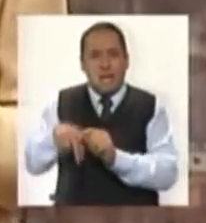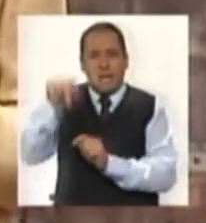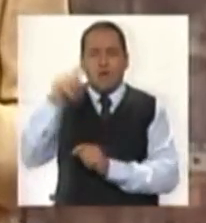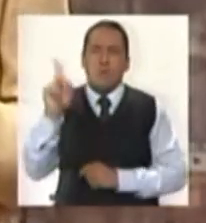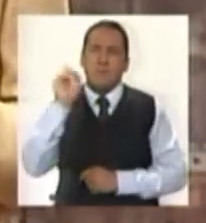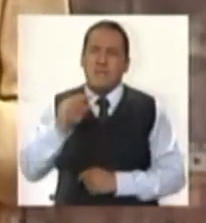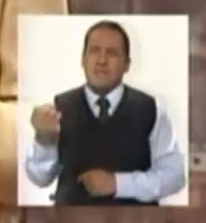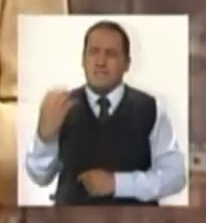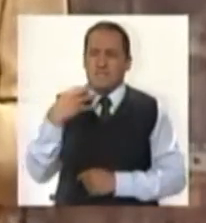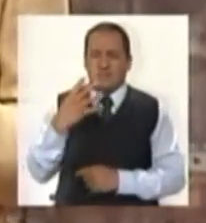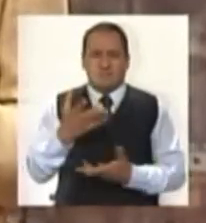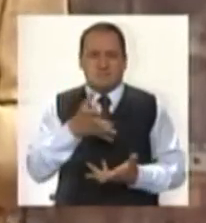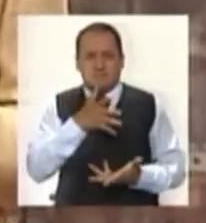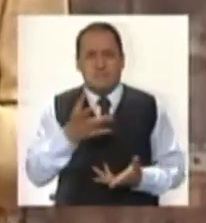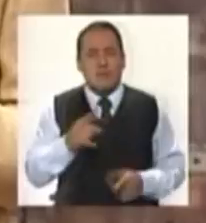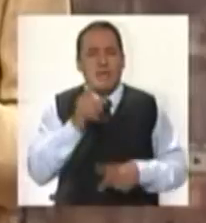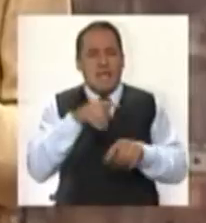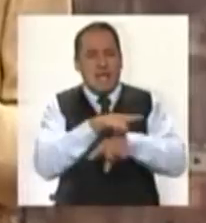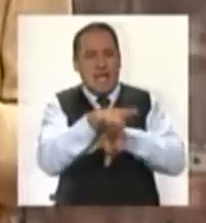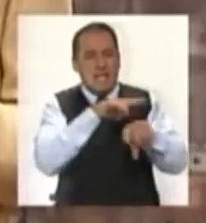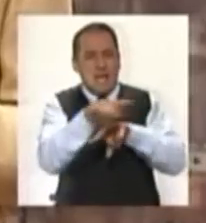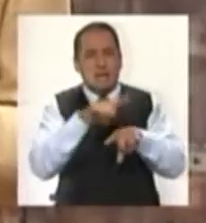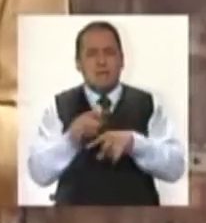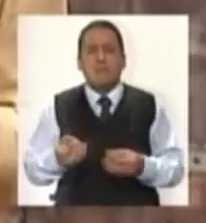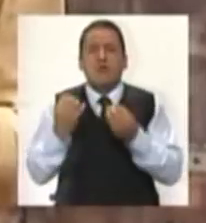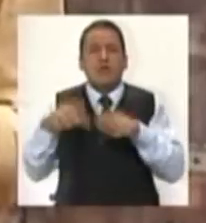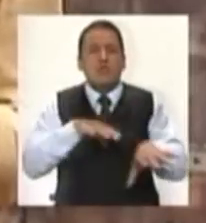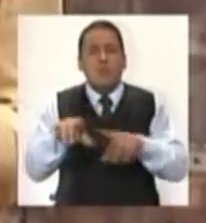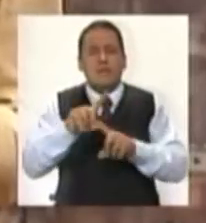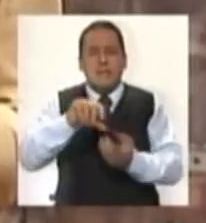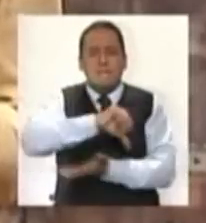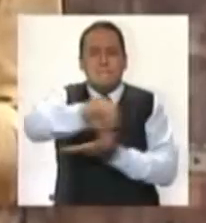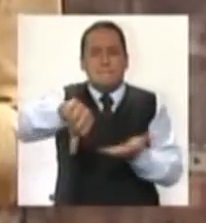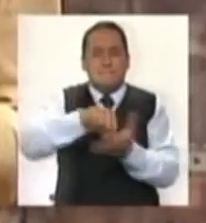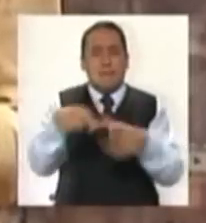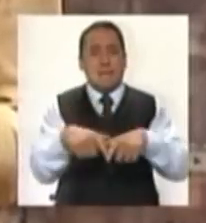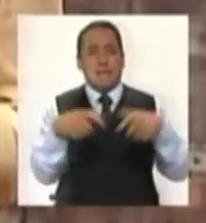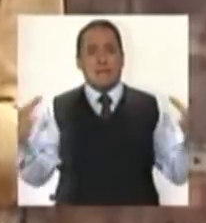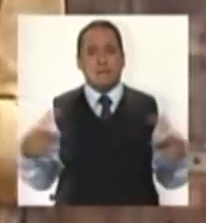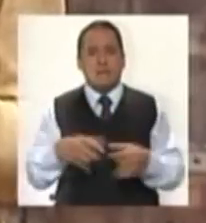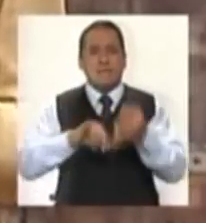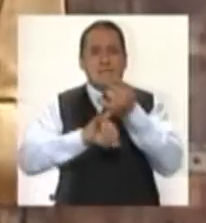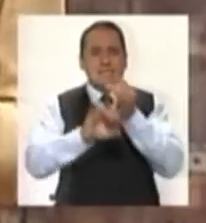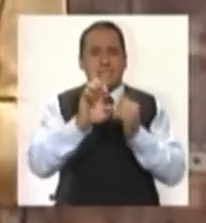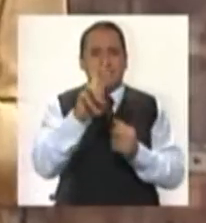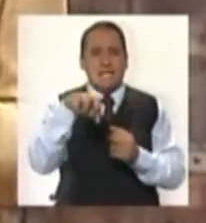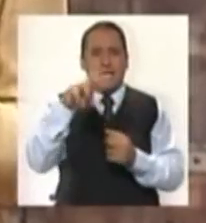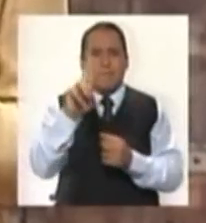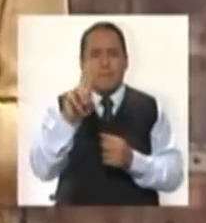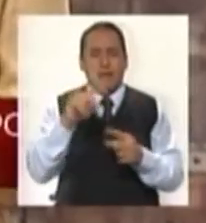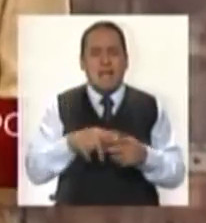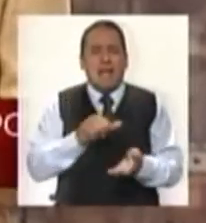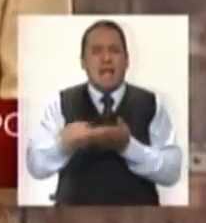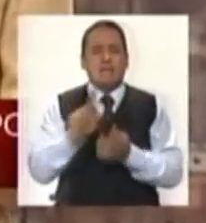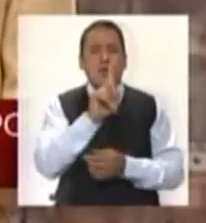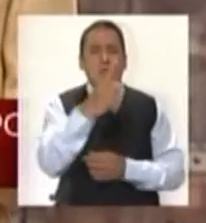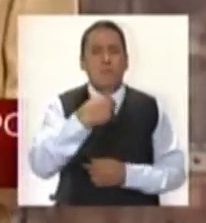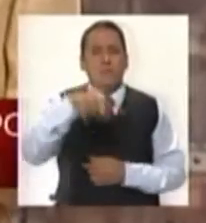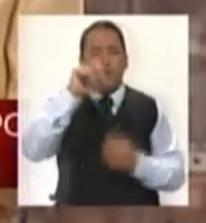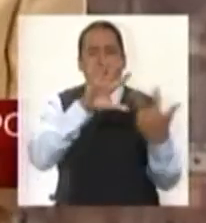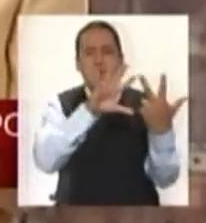mintió, engañando a la población? ¿Y por qué no se ha hecho ningún parque zonal cuando Serpar gasta 1.800.000 en